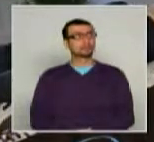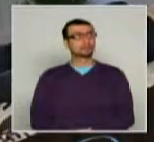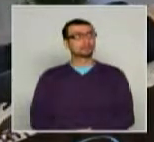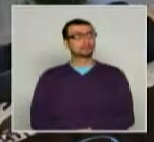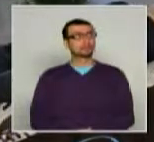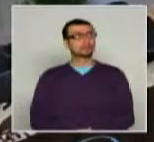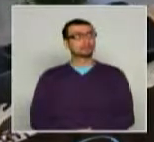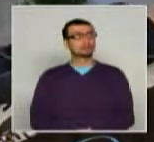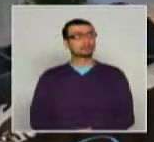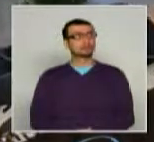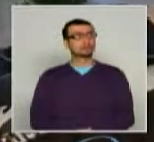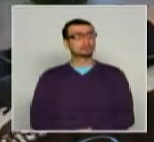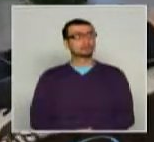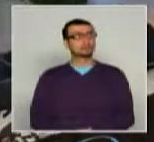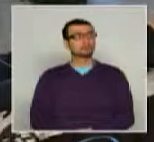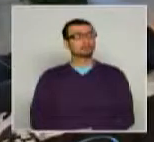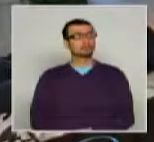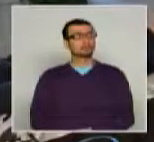que ustedes lo entiendan.